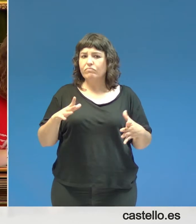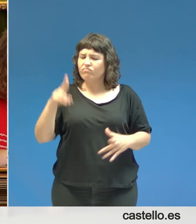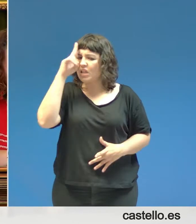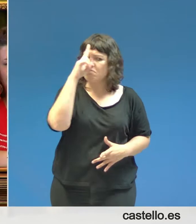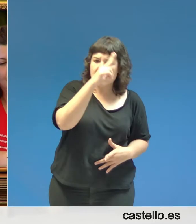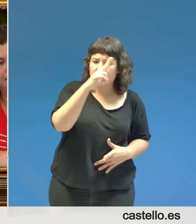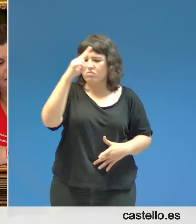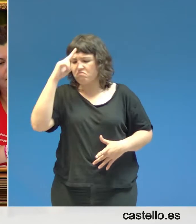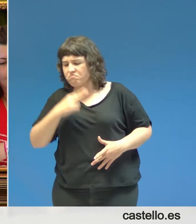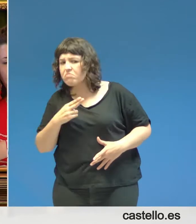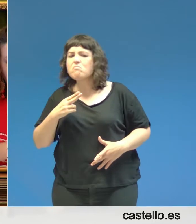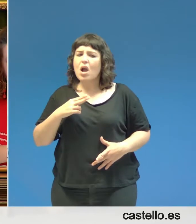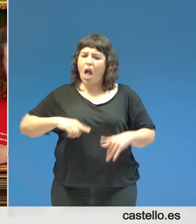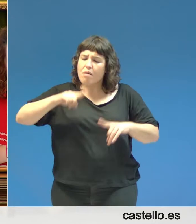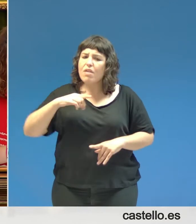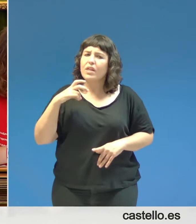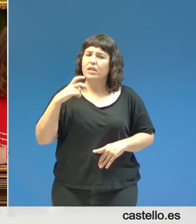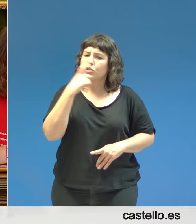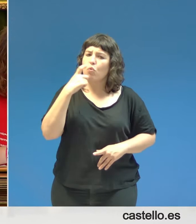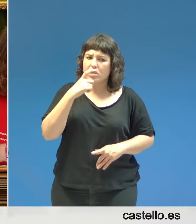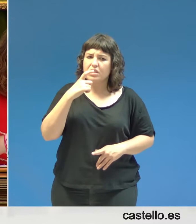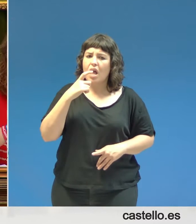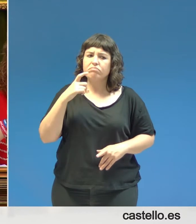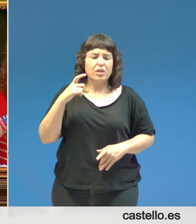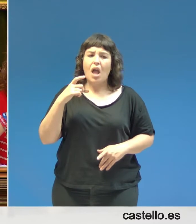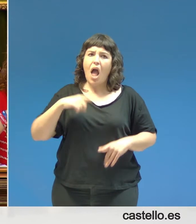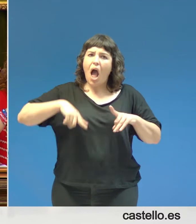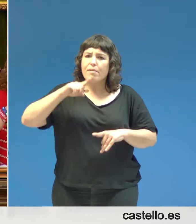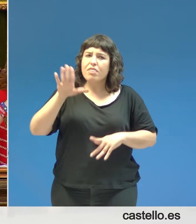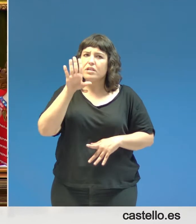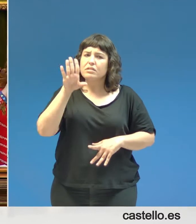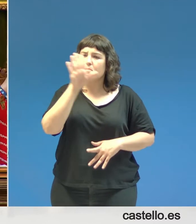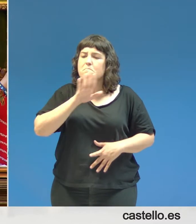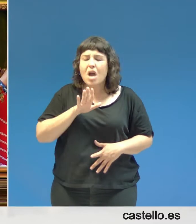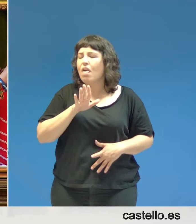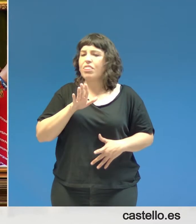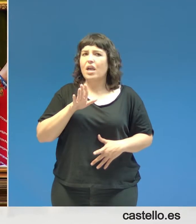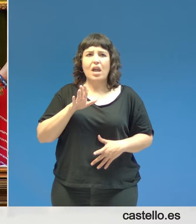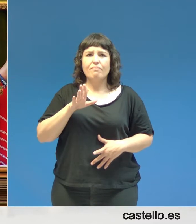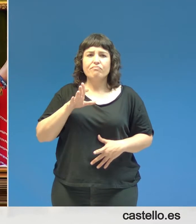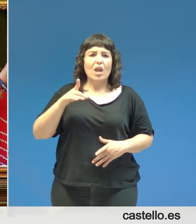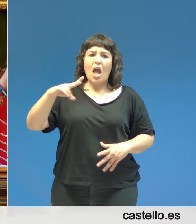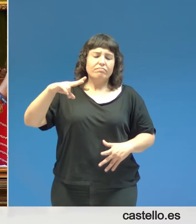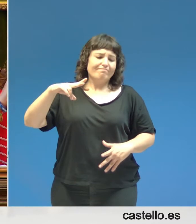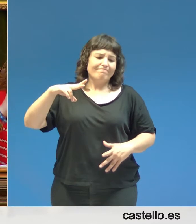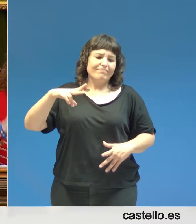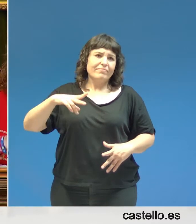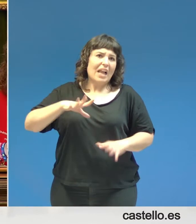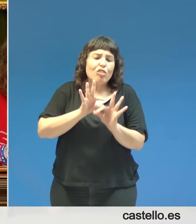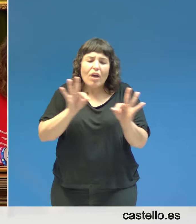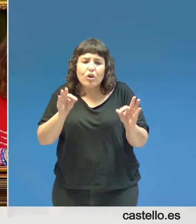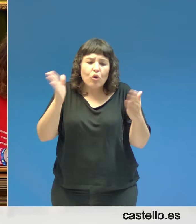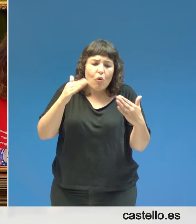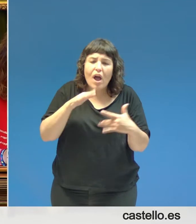unos a otros y mantener la educación, fruto del debate político, de la pasión, del creernos determinadas cosas y a veces